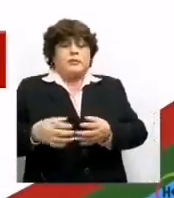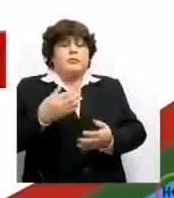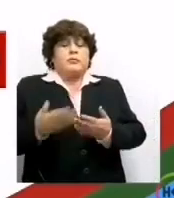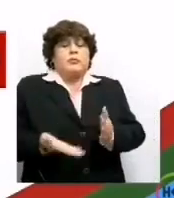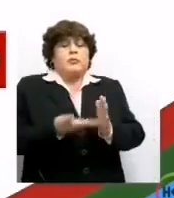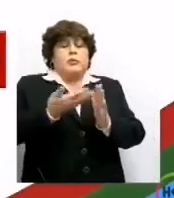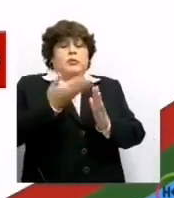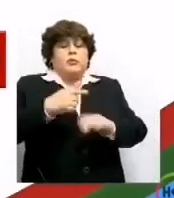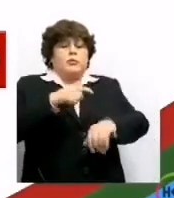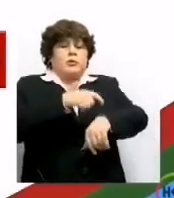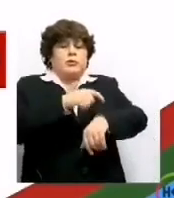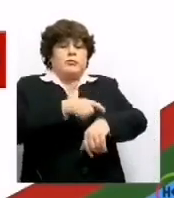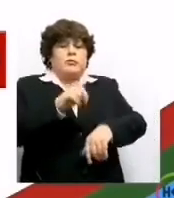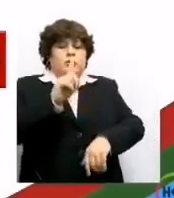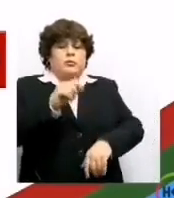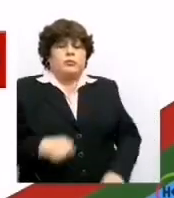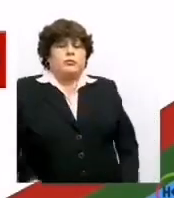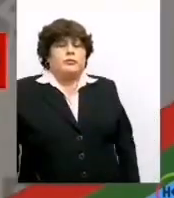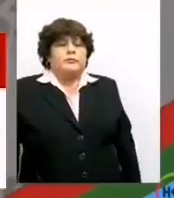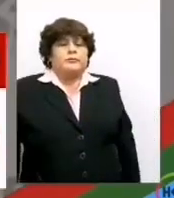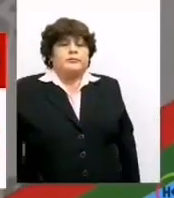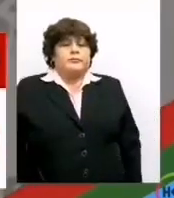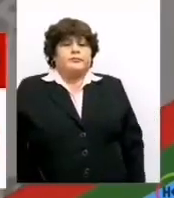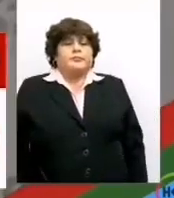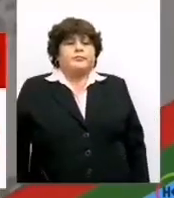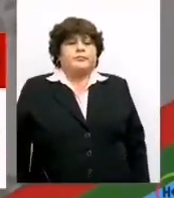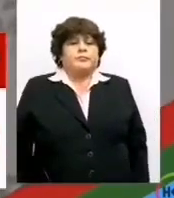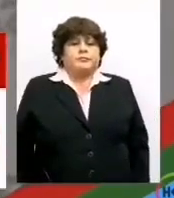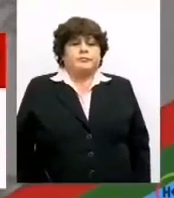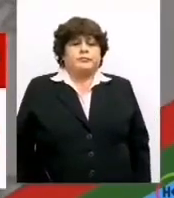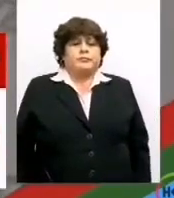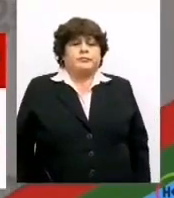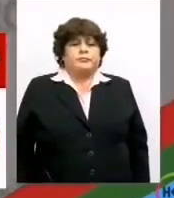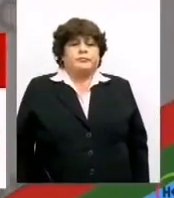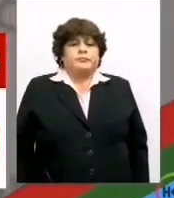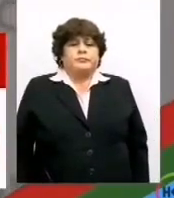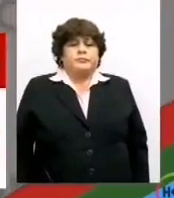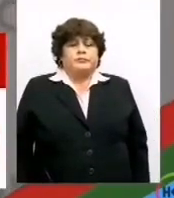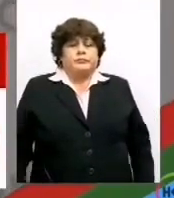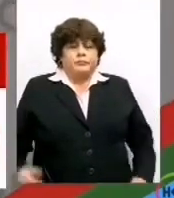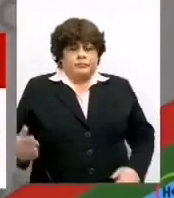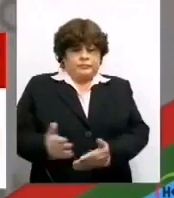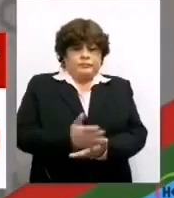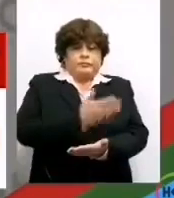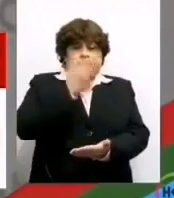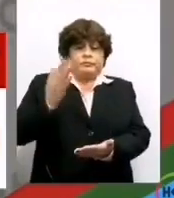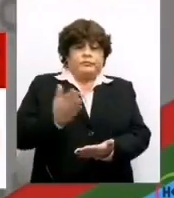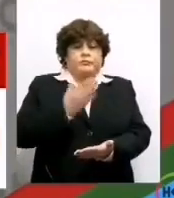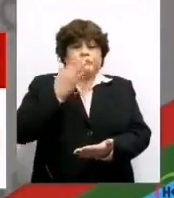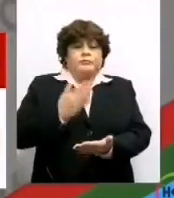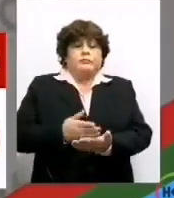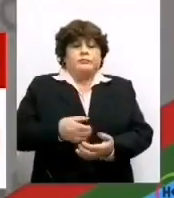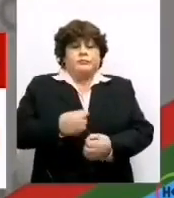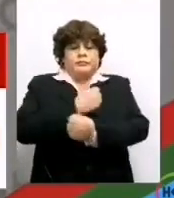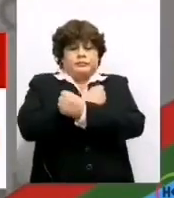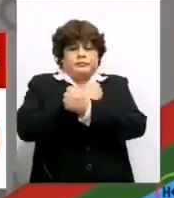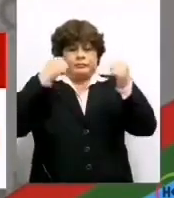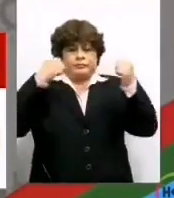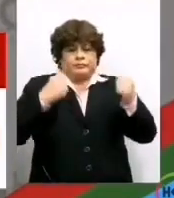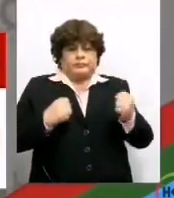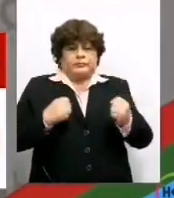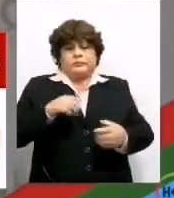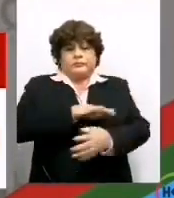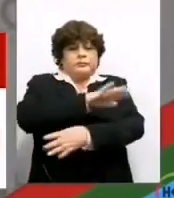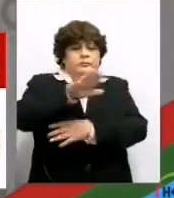pregunta ciudadana y cuenta un con un minuto el problema de la salud el problema